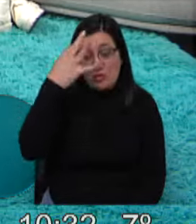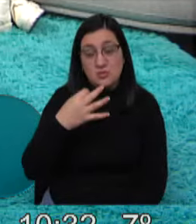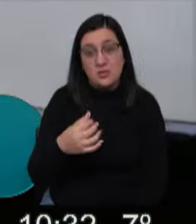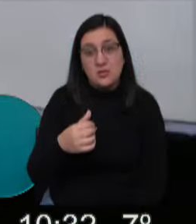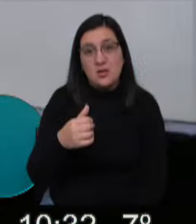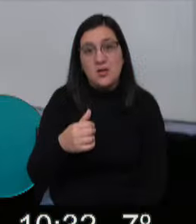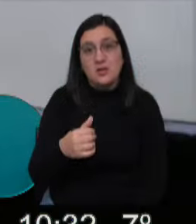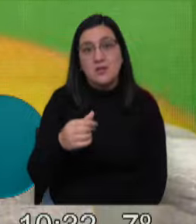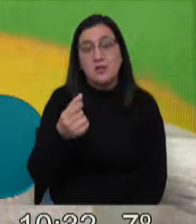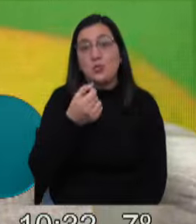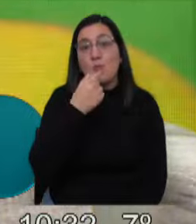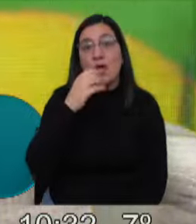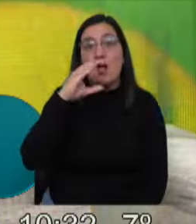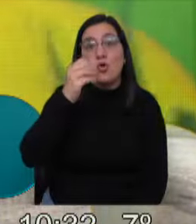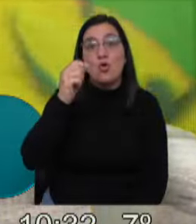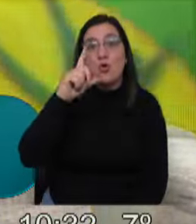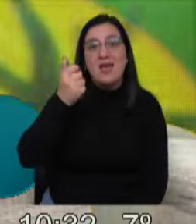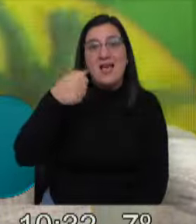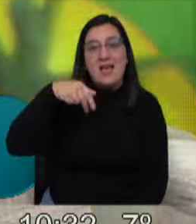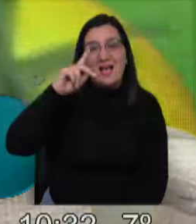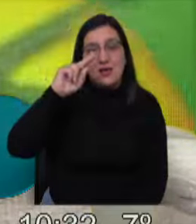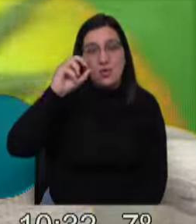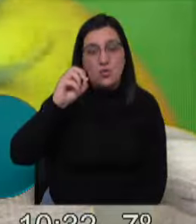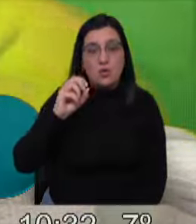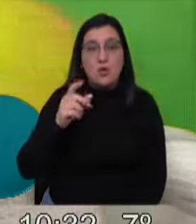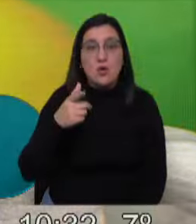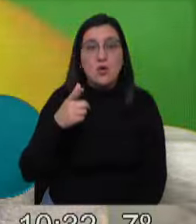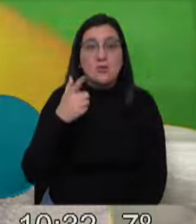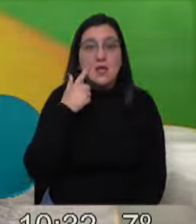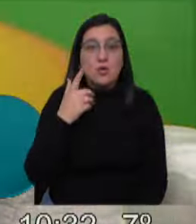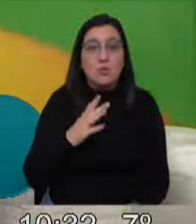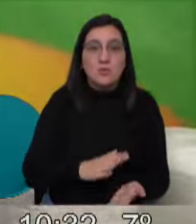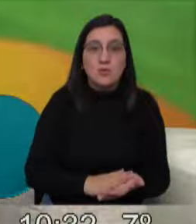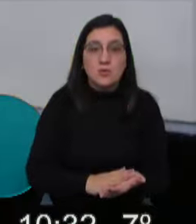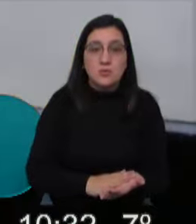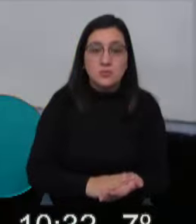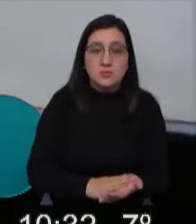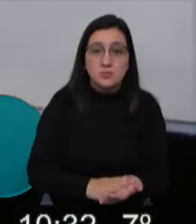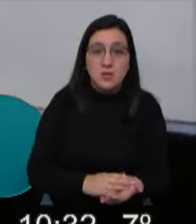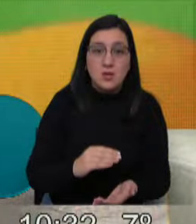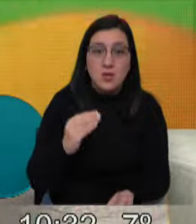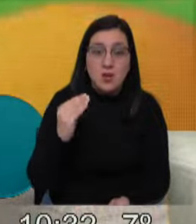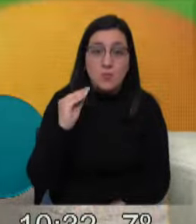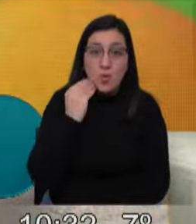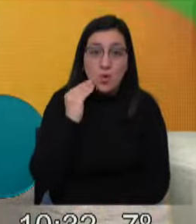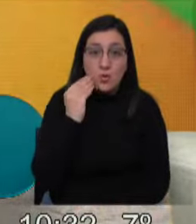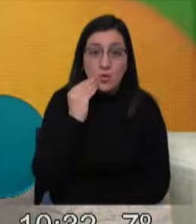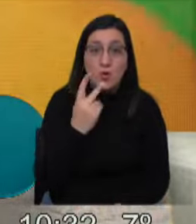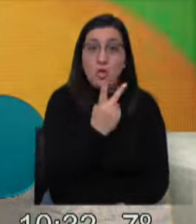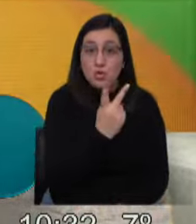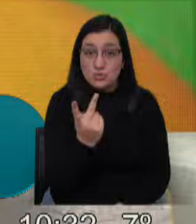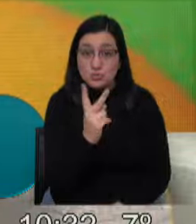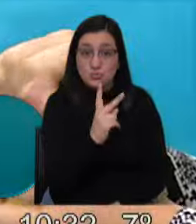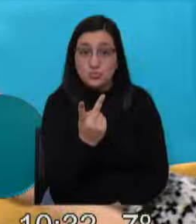consume colágeno. ¿Está comprobado? ¿No está comprobado que haga? ¿Con polvito, sí? Tengo polvito y tengo pastillas